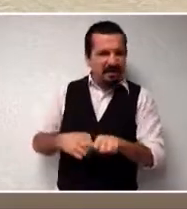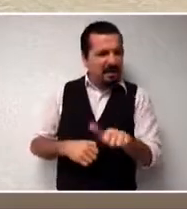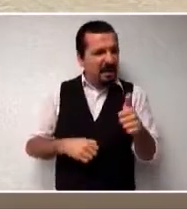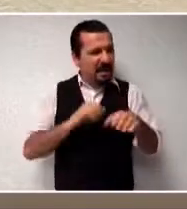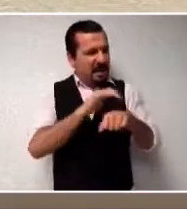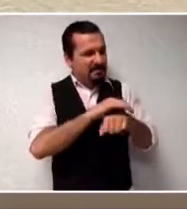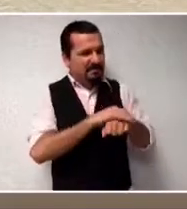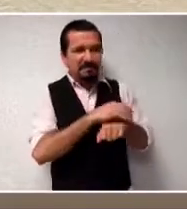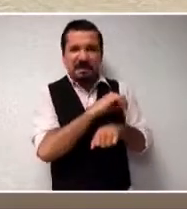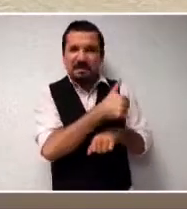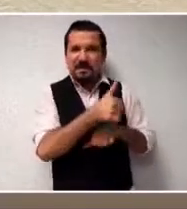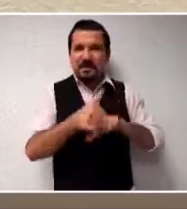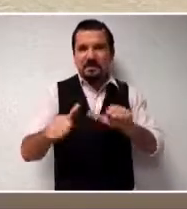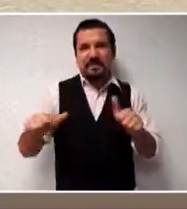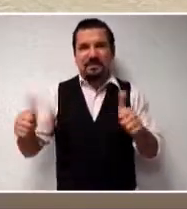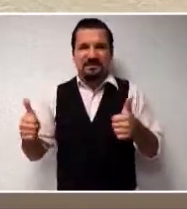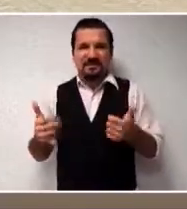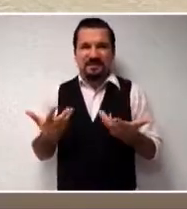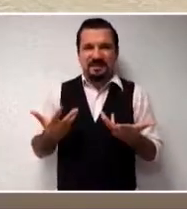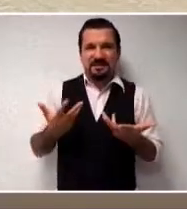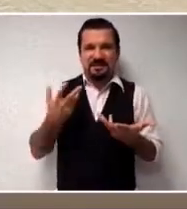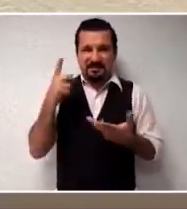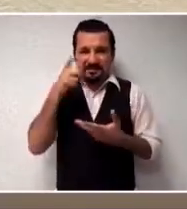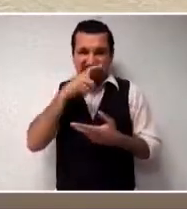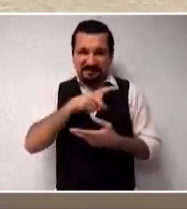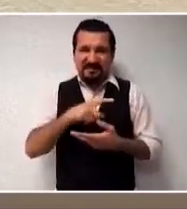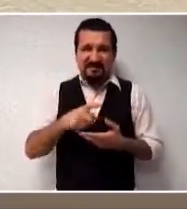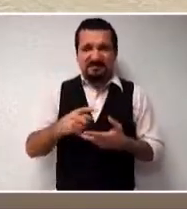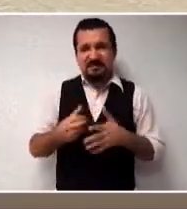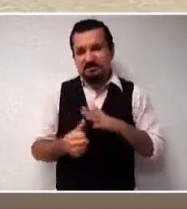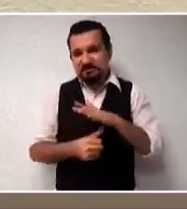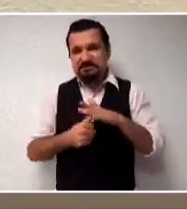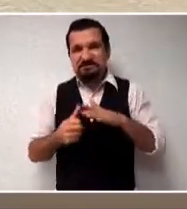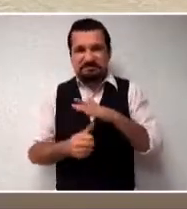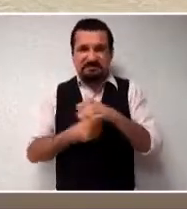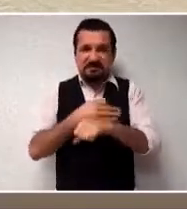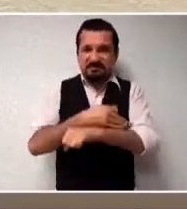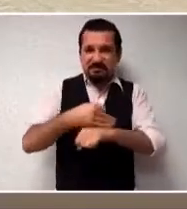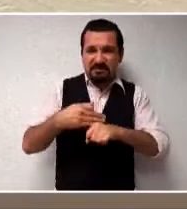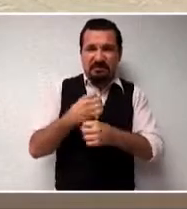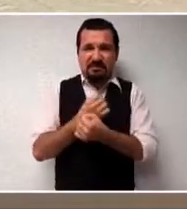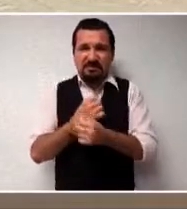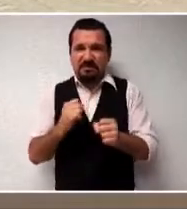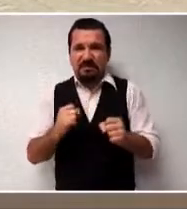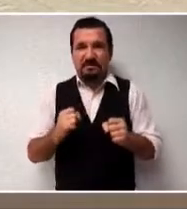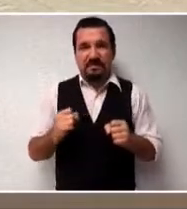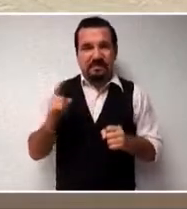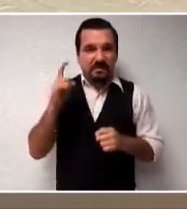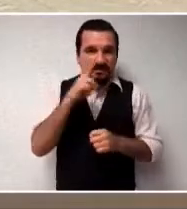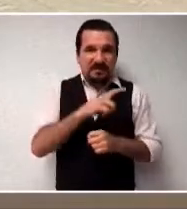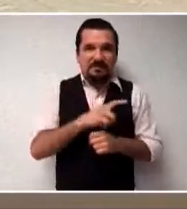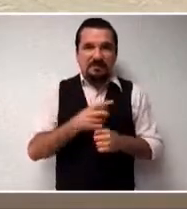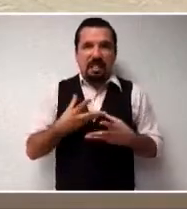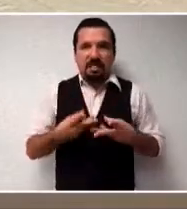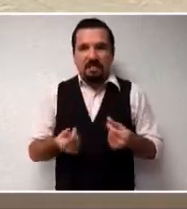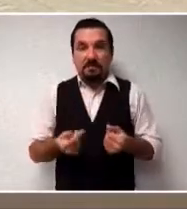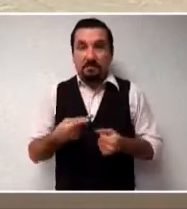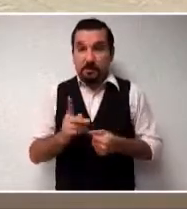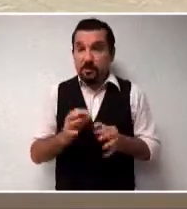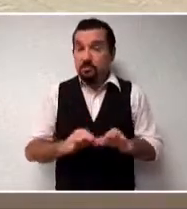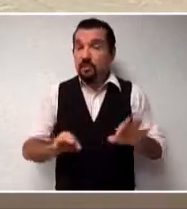nuestros amigos y pueden ser días difíciles para las familias pero es de suma importancia